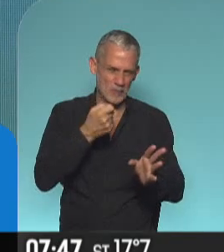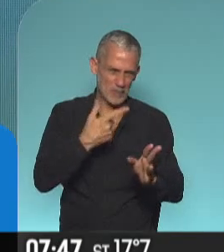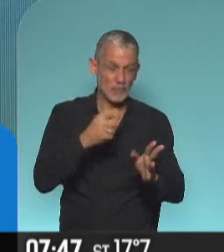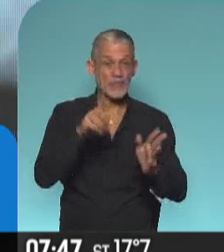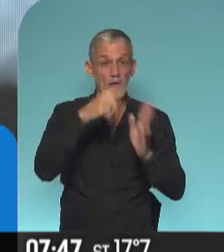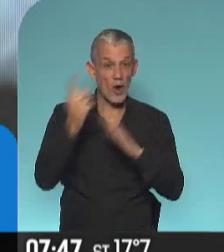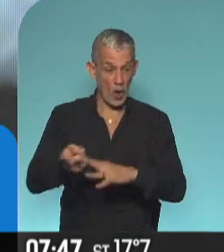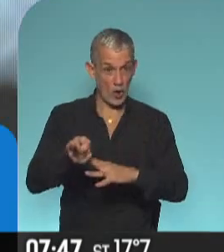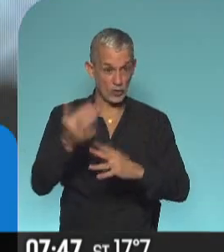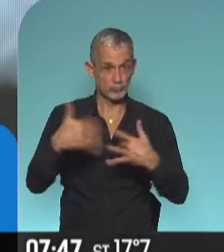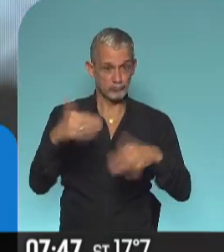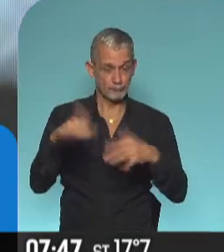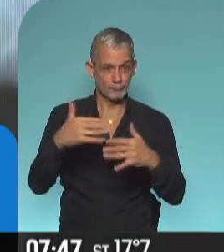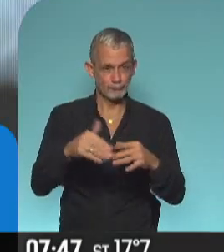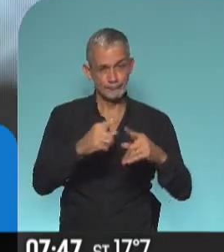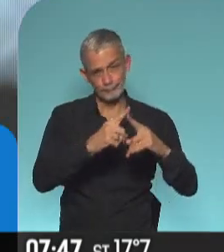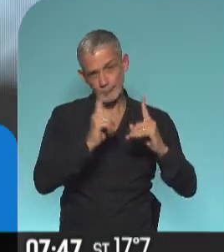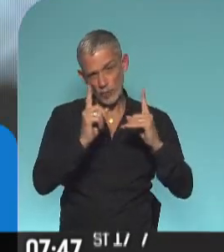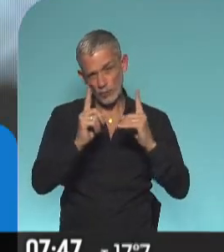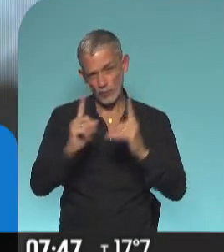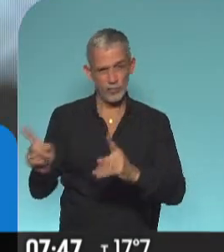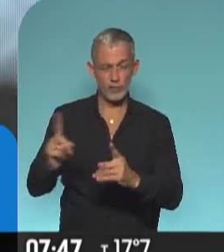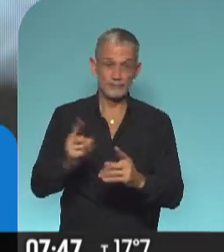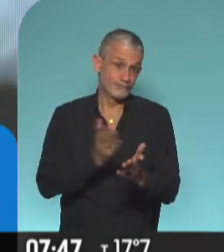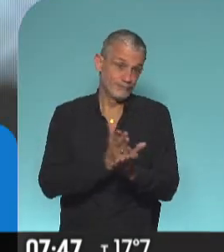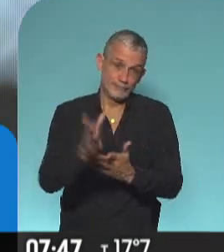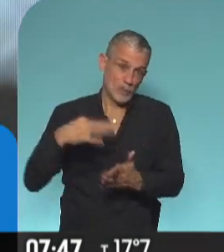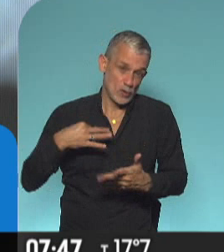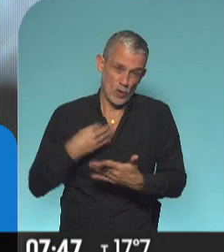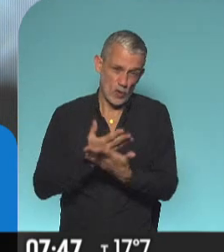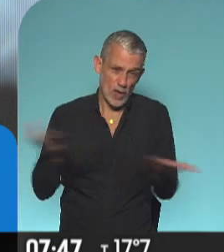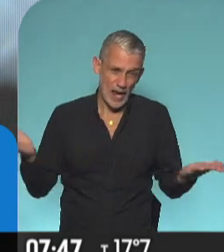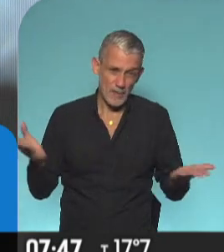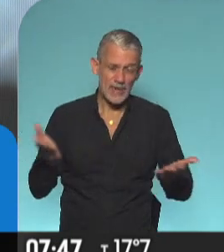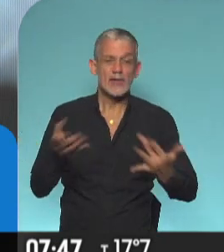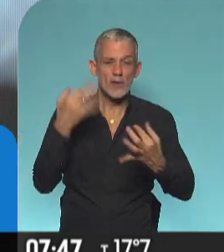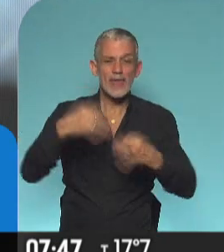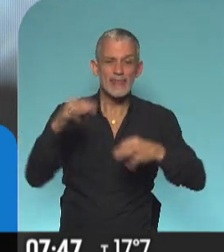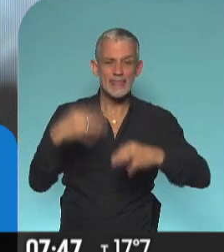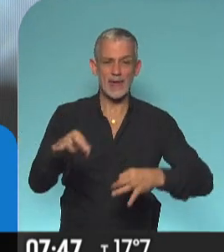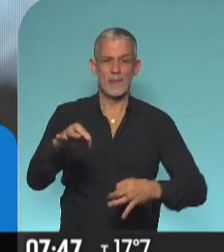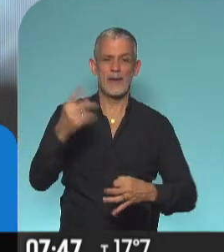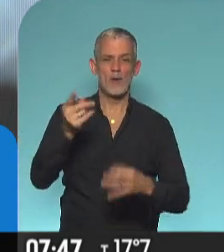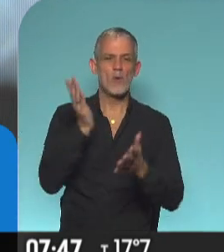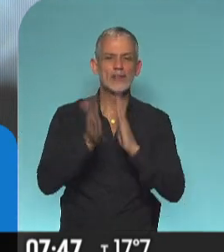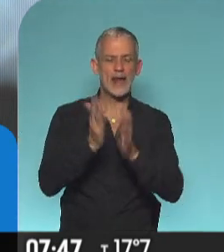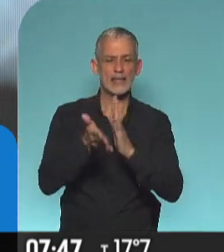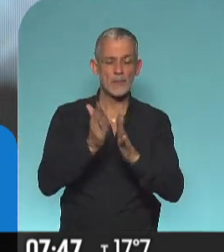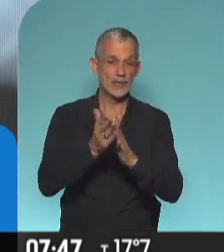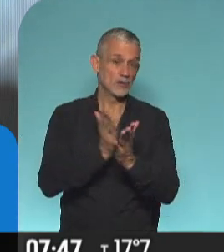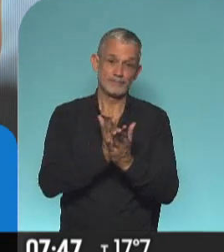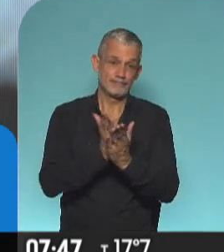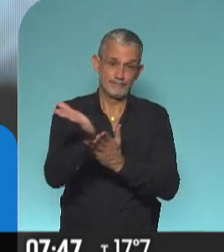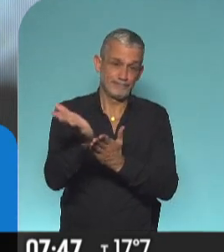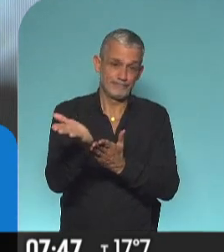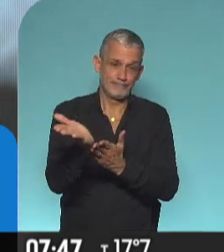otros casos, que son los casos crónicos, que llevan la hipertensión durante toda la vida y que exigen y requieren un tratamiento